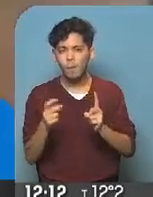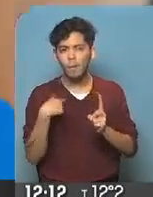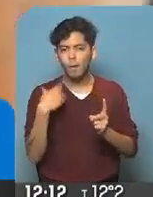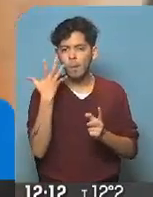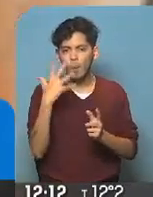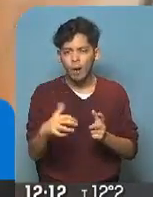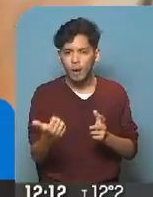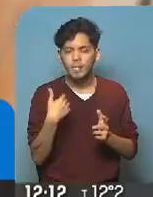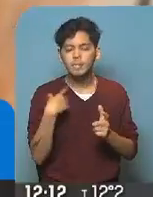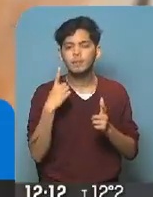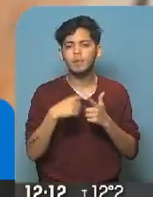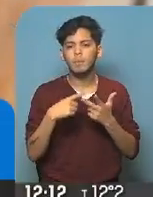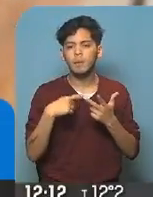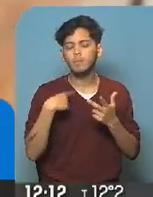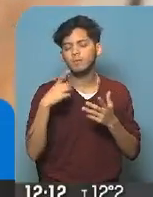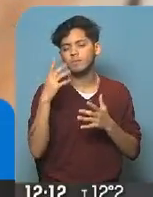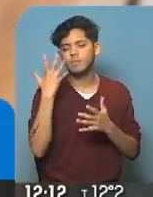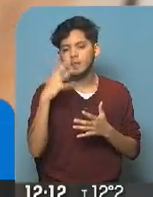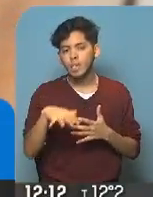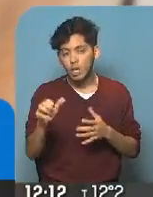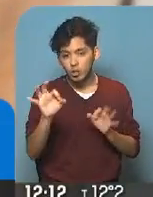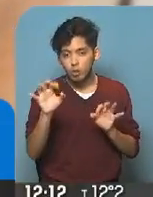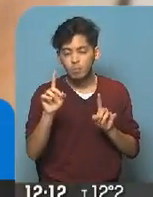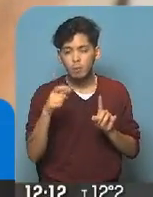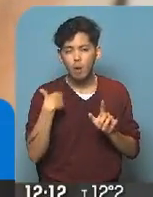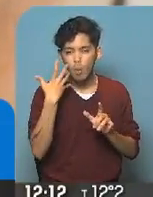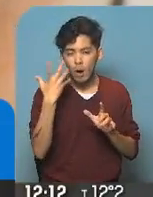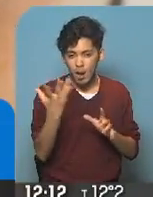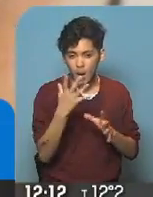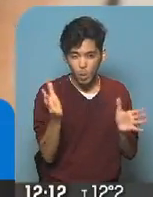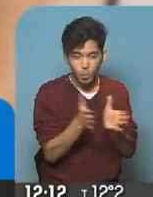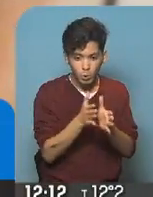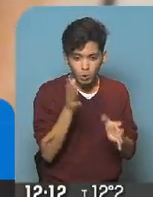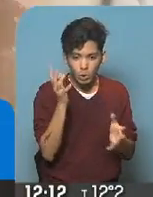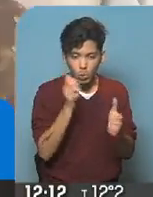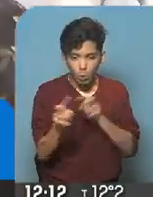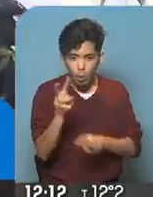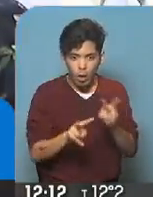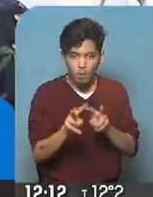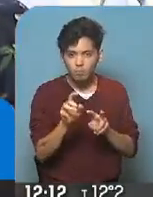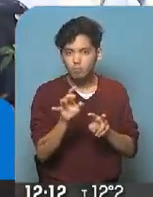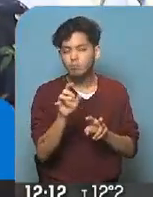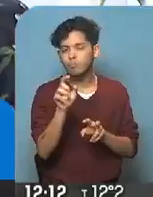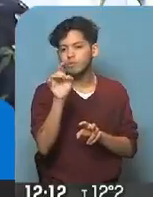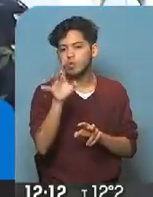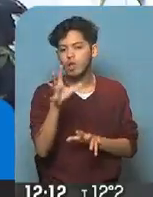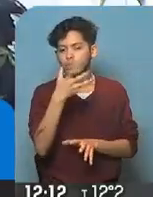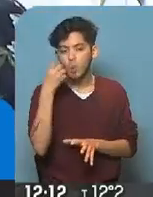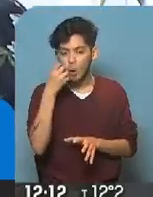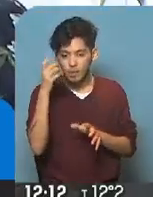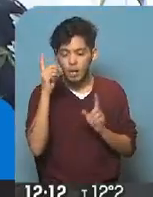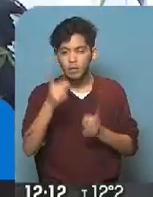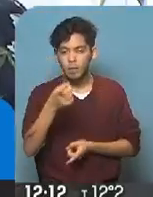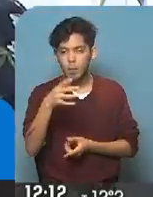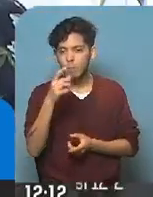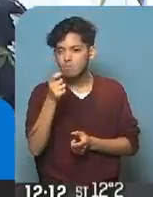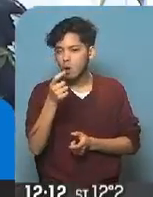nietos desaparecidos, en su mayoría apropiados y solo unos pocos dados en adopción. Un camino que le